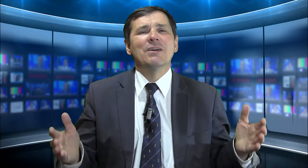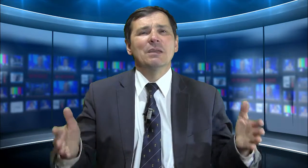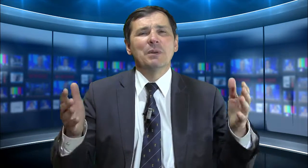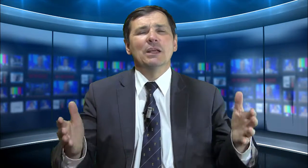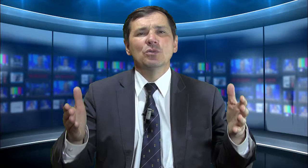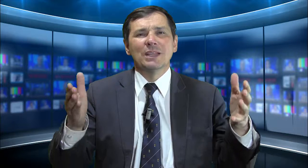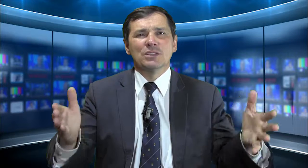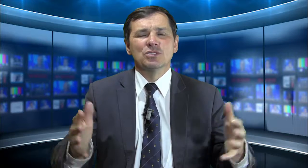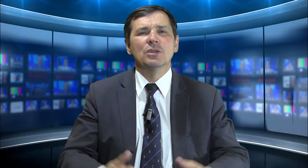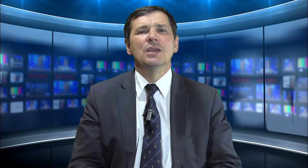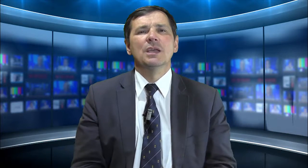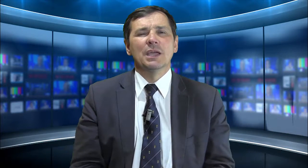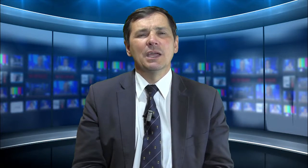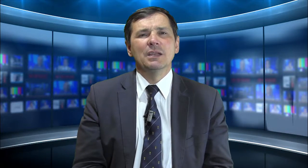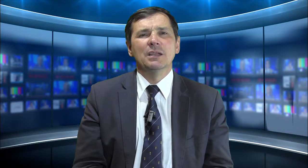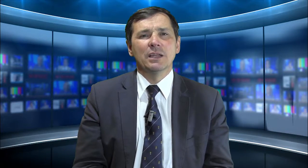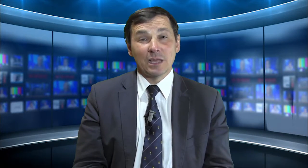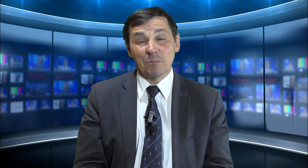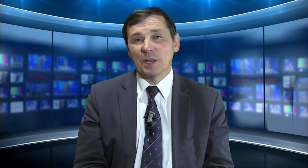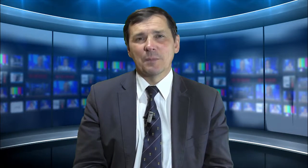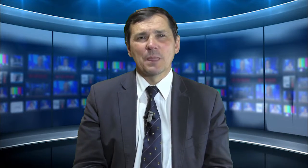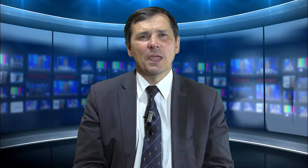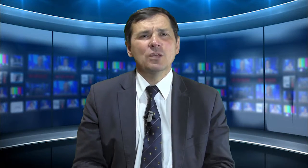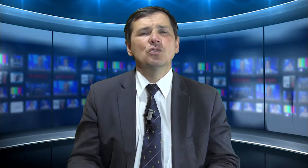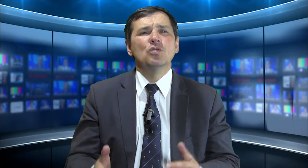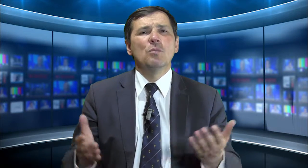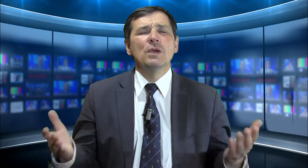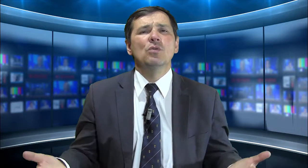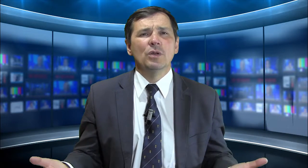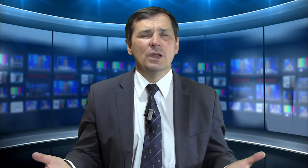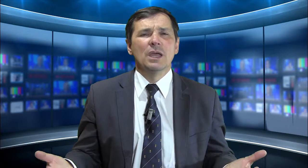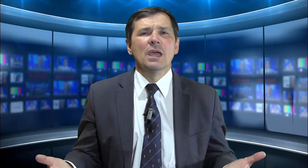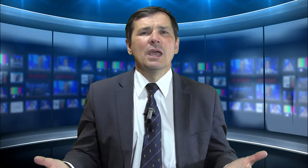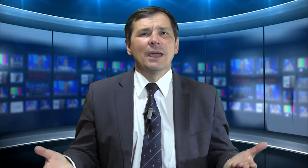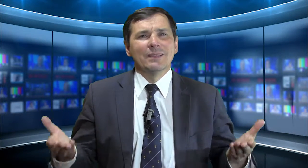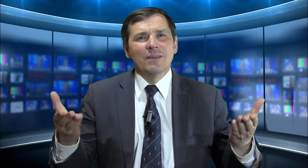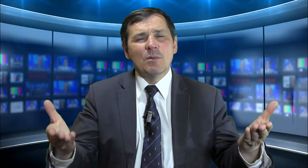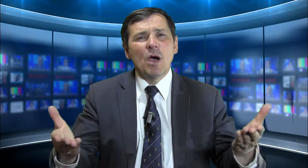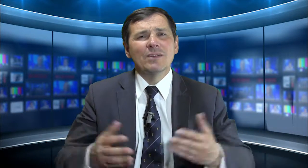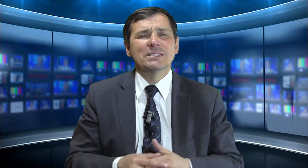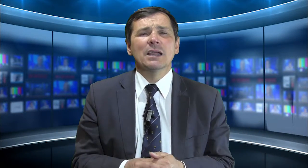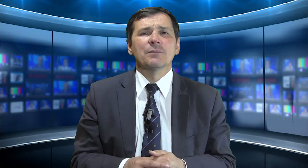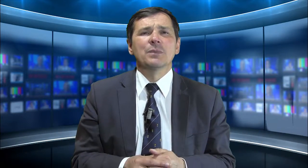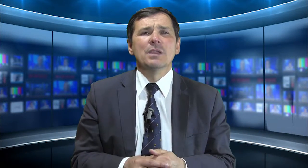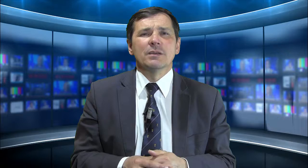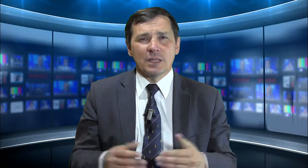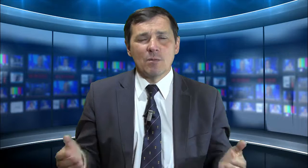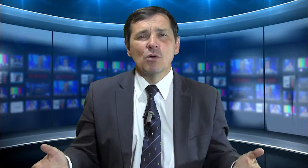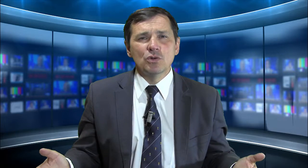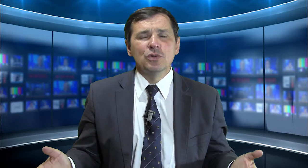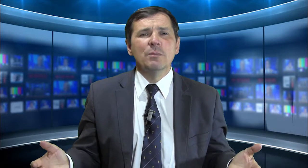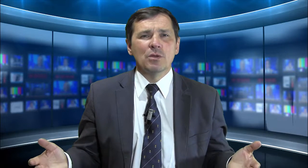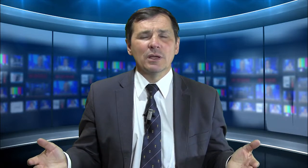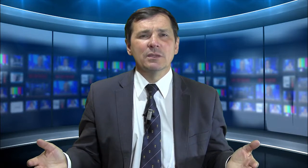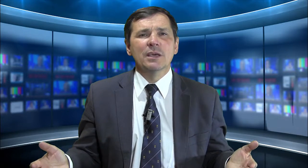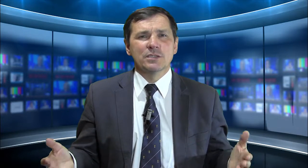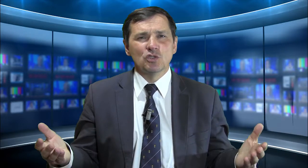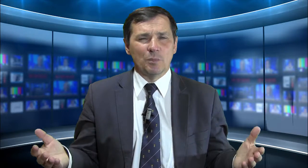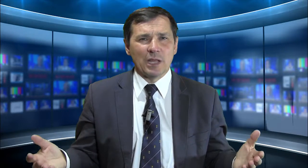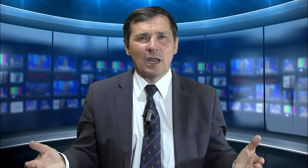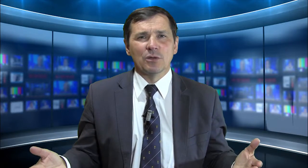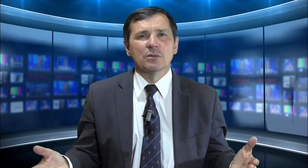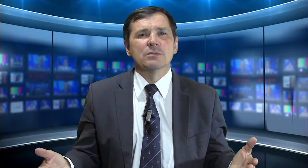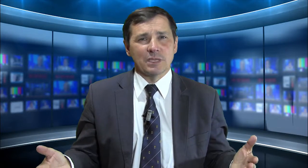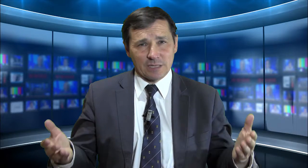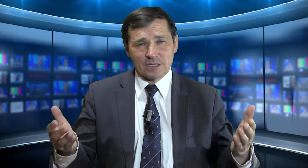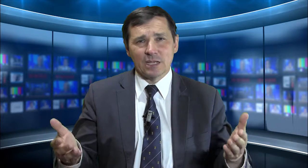efectivamente estaban esperando una atención en lista de espera. Eso no puede ocurrir. Debemos avanzar. Debemos construir mayor cantidad de